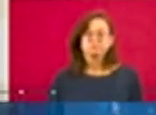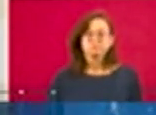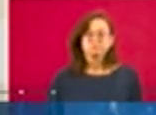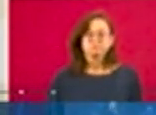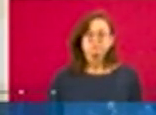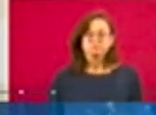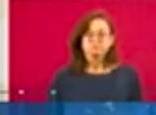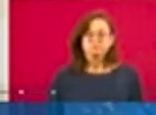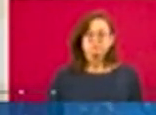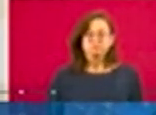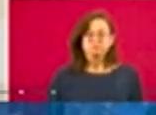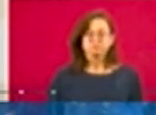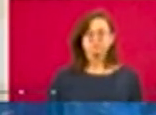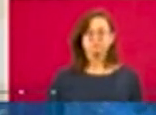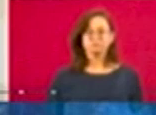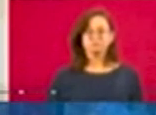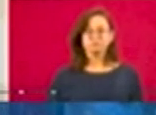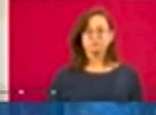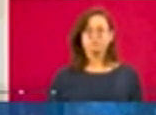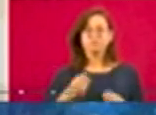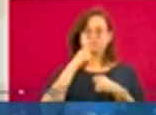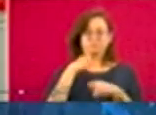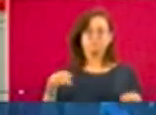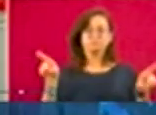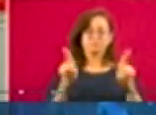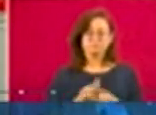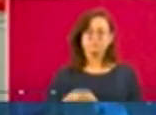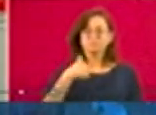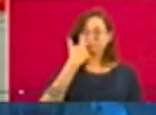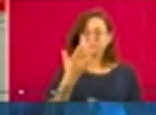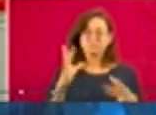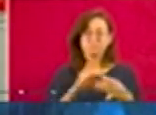los secretarios de educación del país que no dejaran tareas?